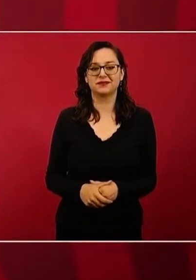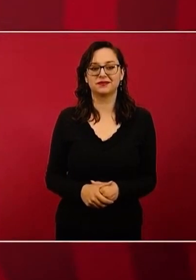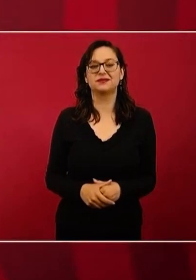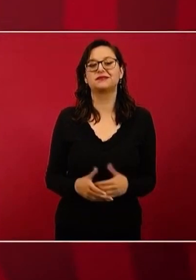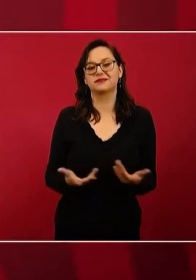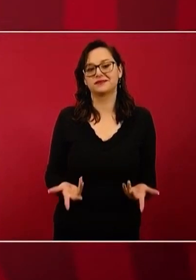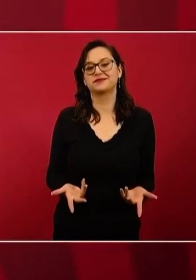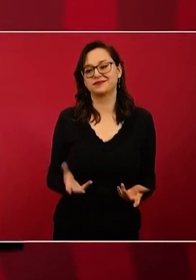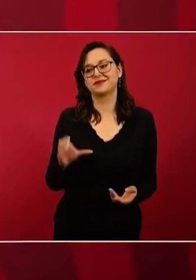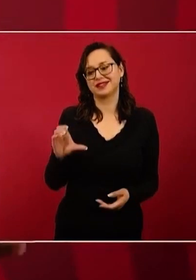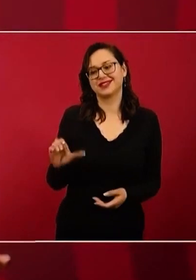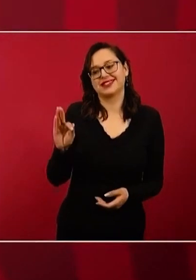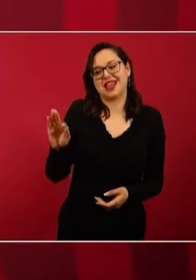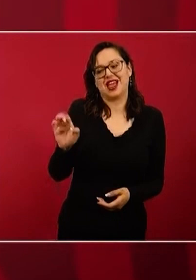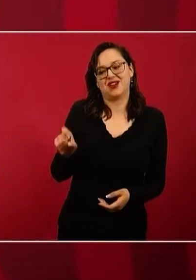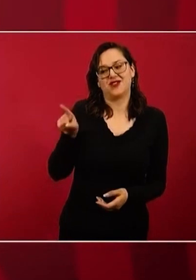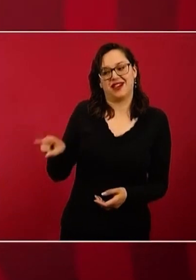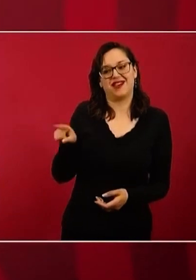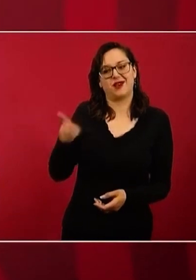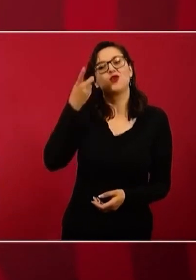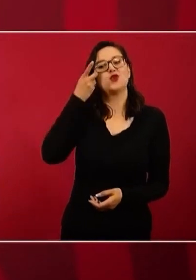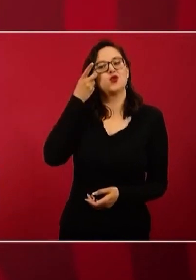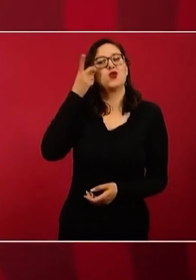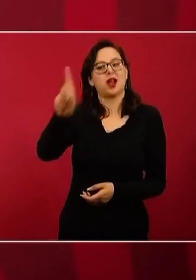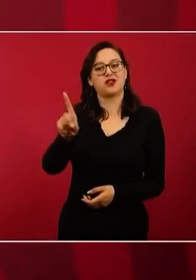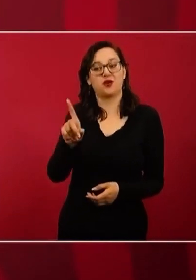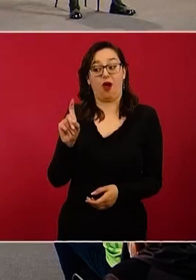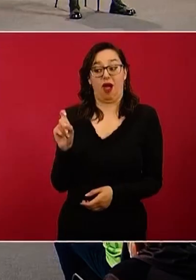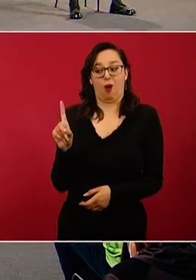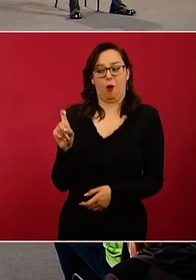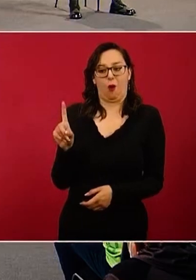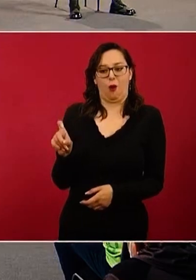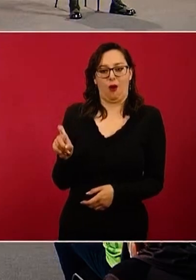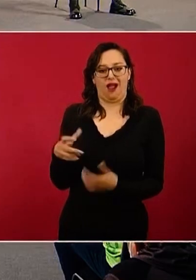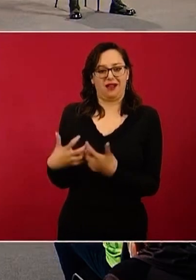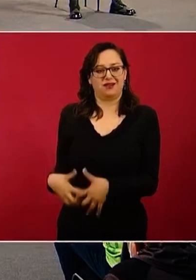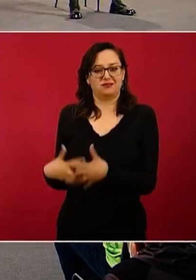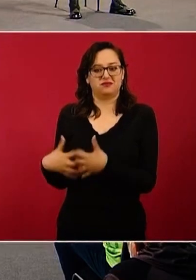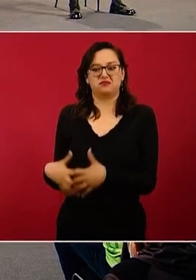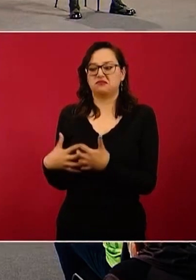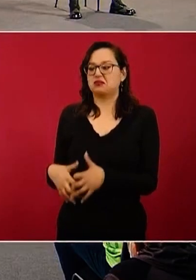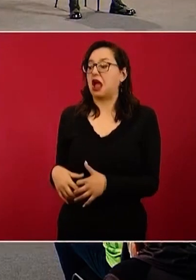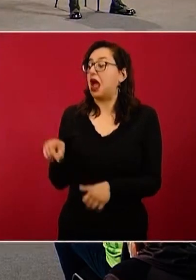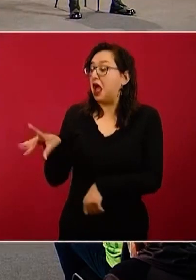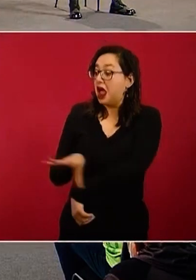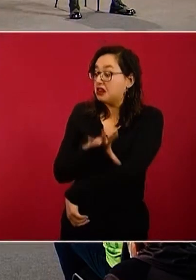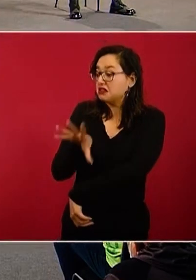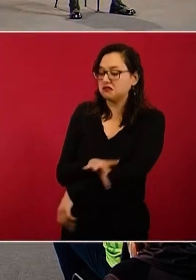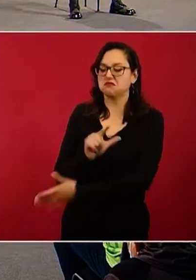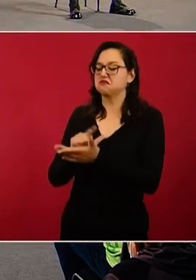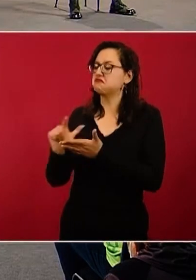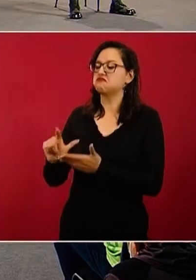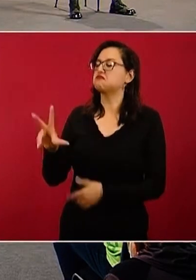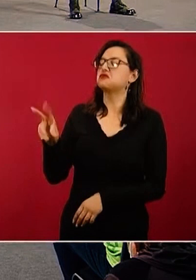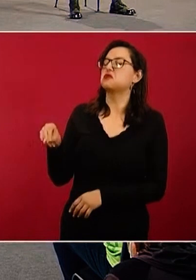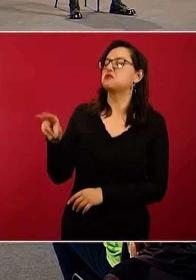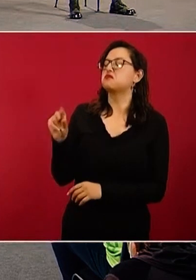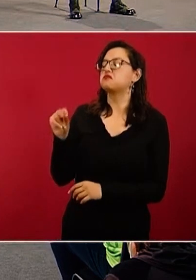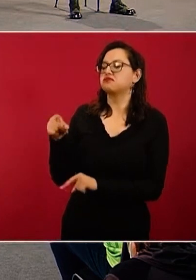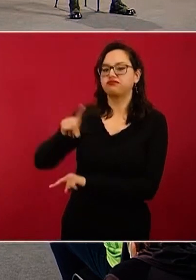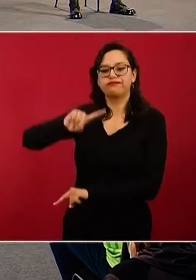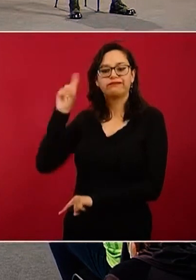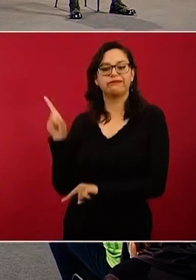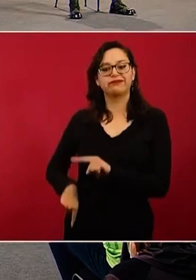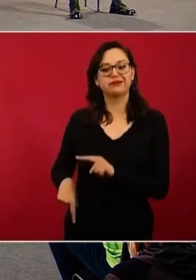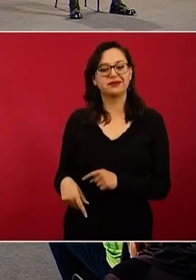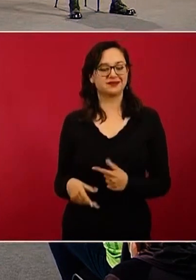que más tenía la Comisión Federal de Electricidad, pues se consideró que no era energía limpia,